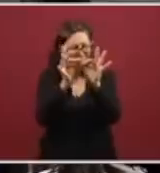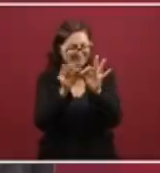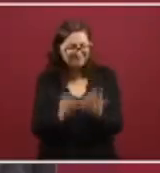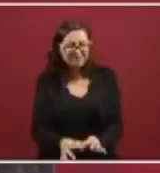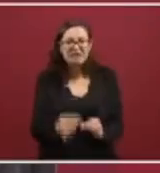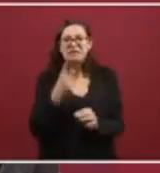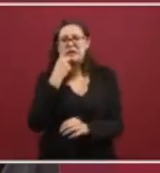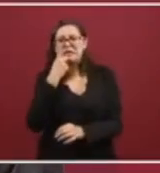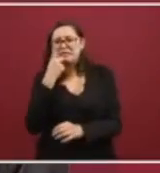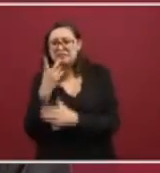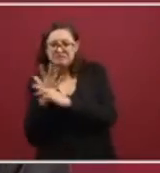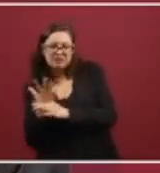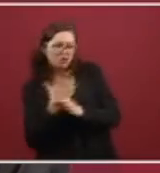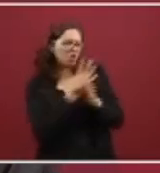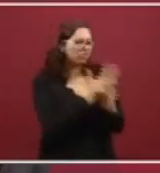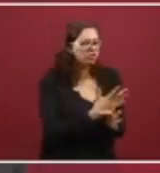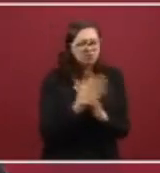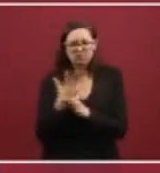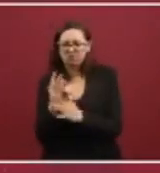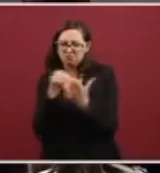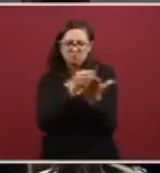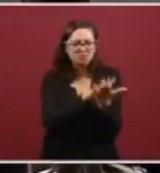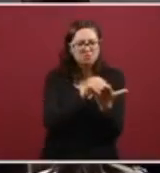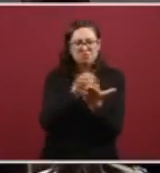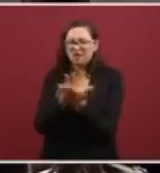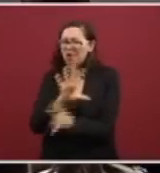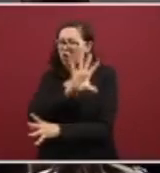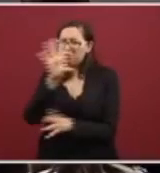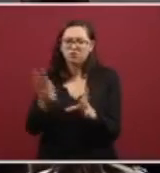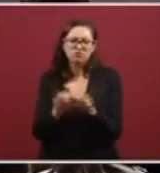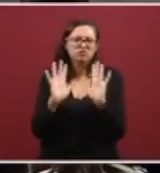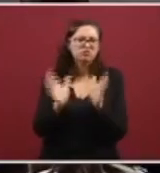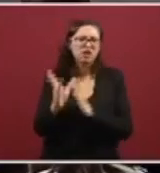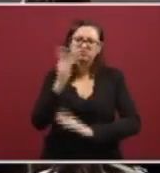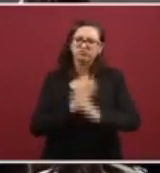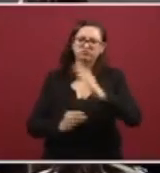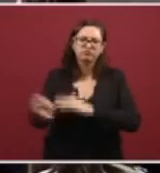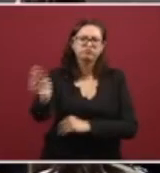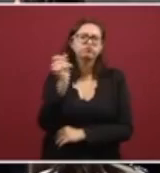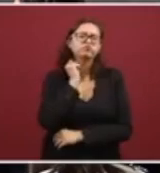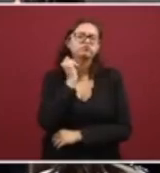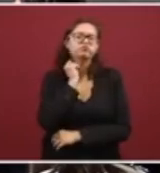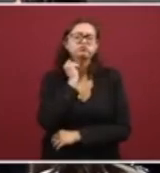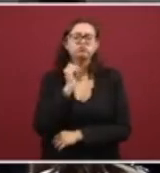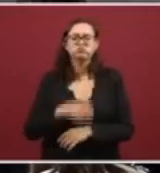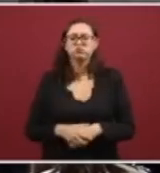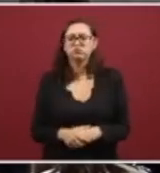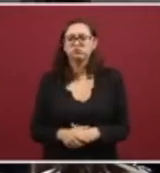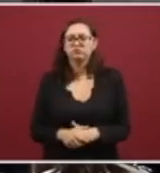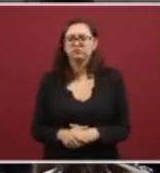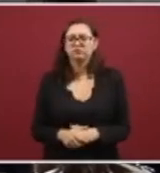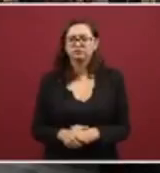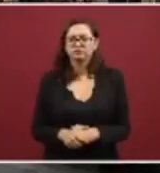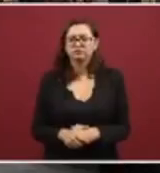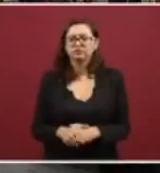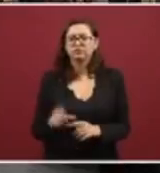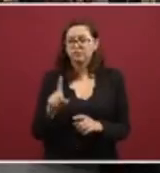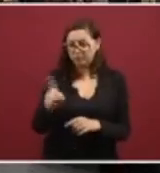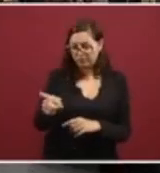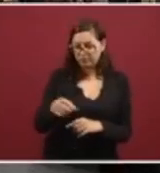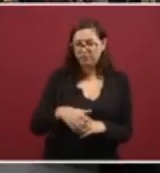se acordó, todo está ahí. Gracias. Señor canciller… Ahí vas tú también.